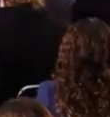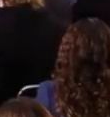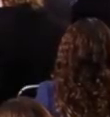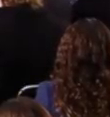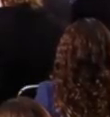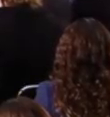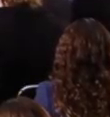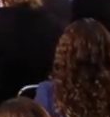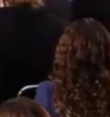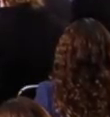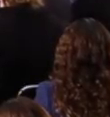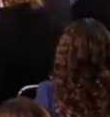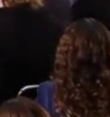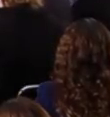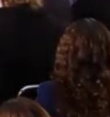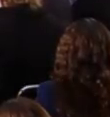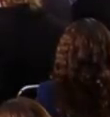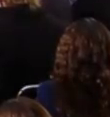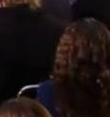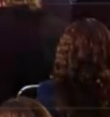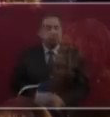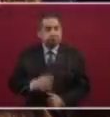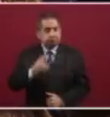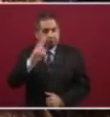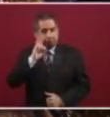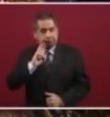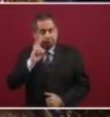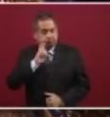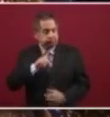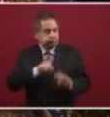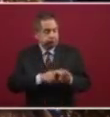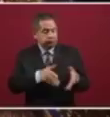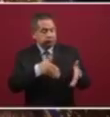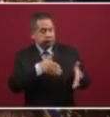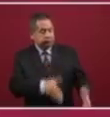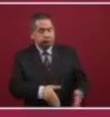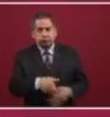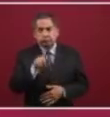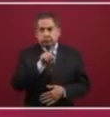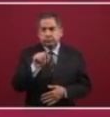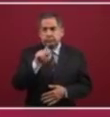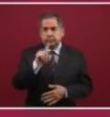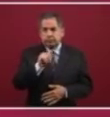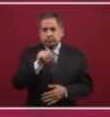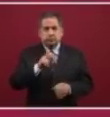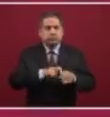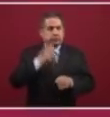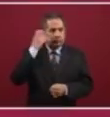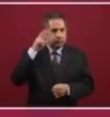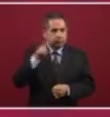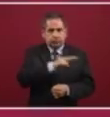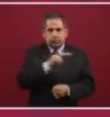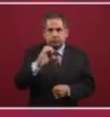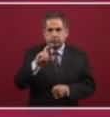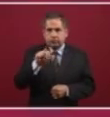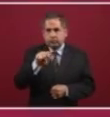enterrado, donde se sepultó a Emiliano Zapata, Cuautla.